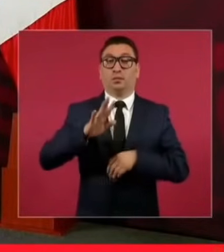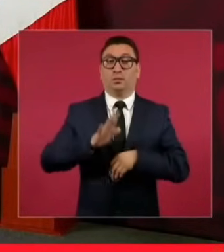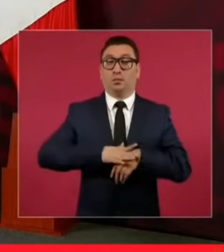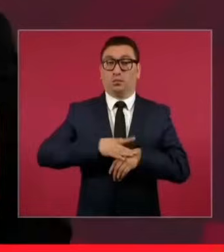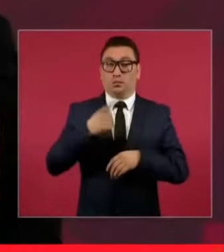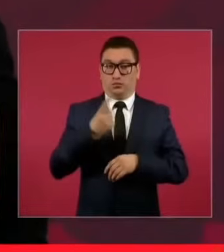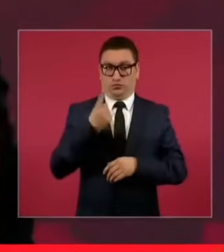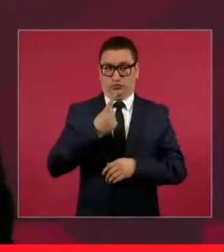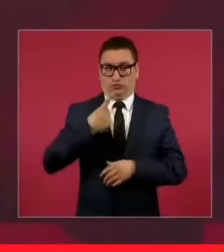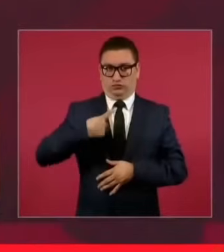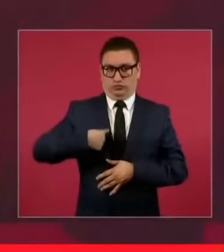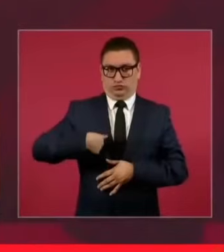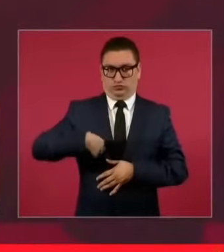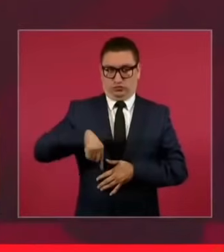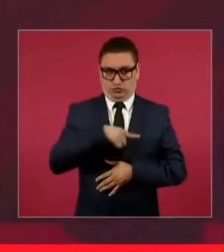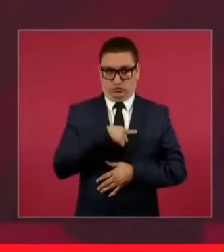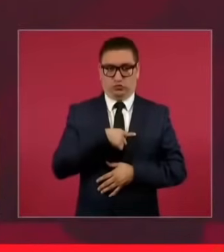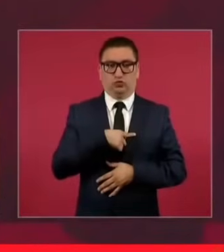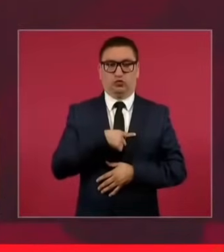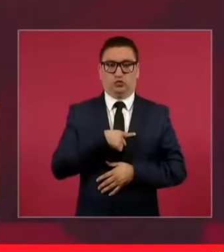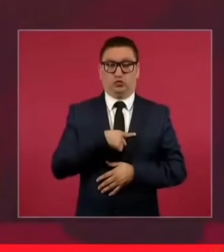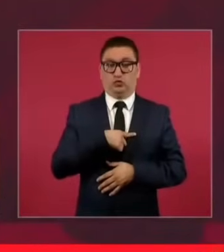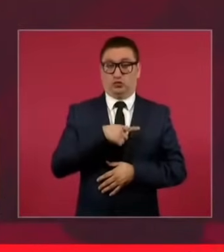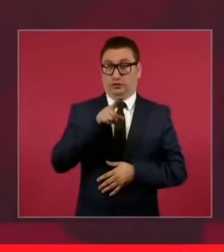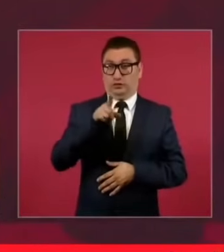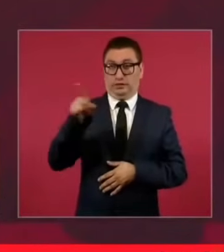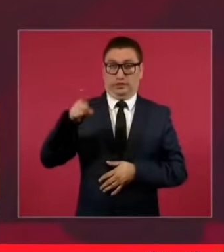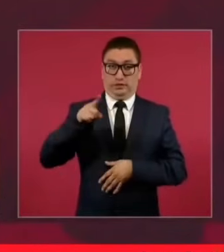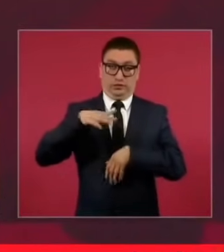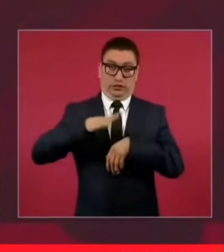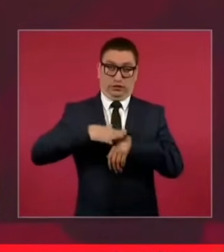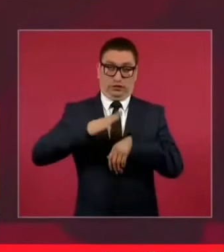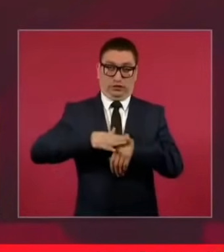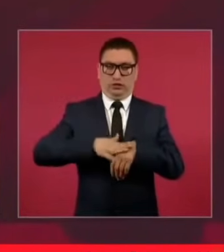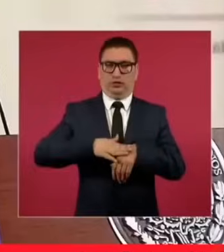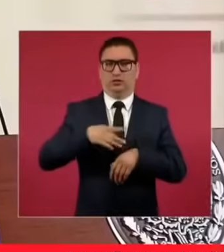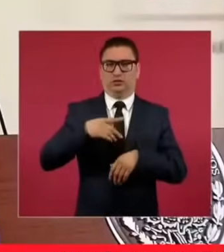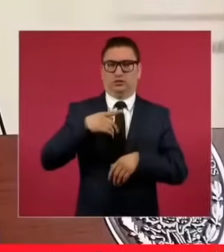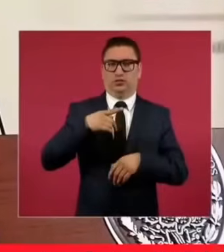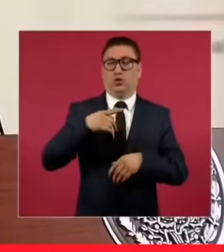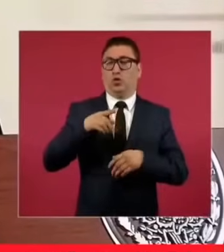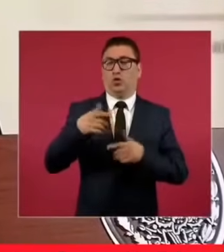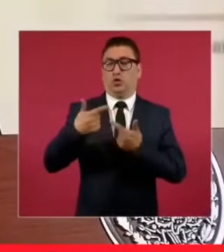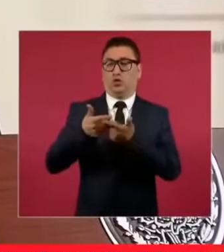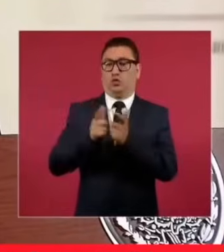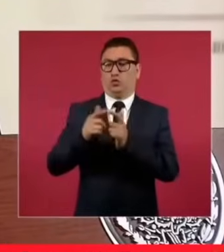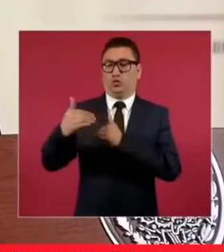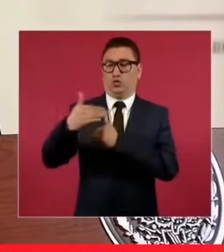seguimos las recomendaciones de los neoliberales.